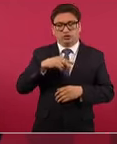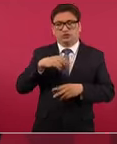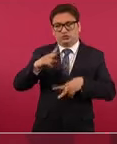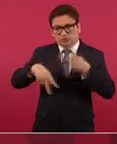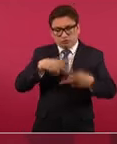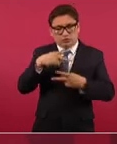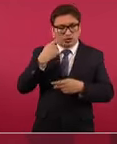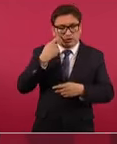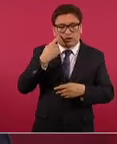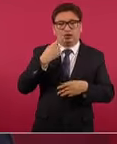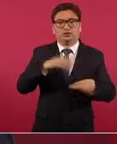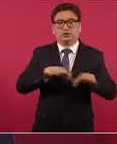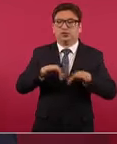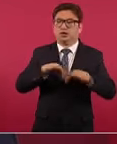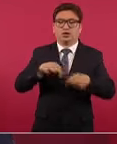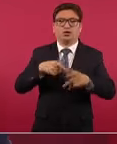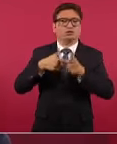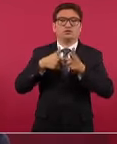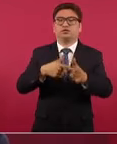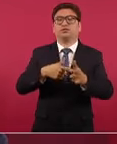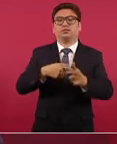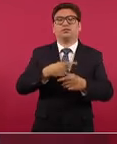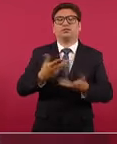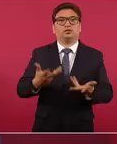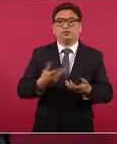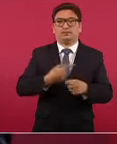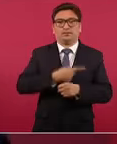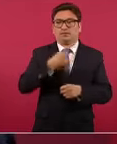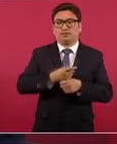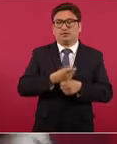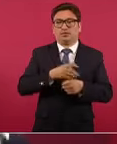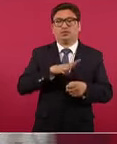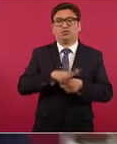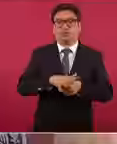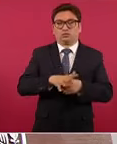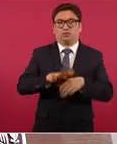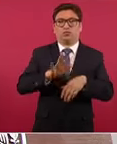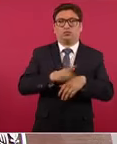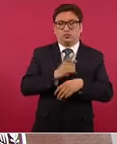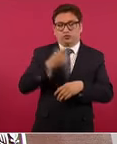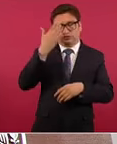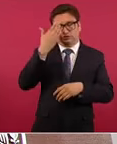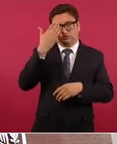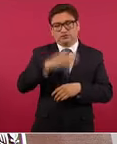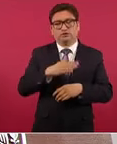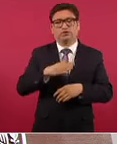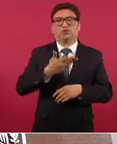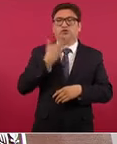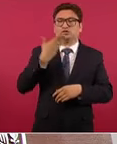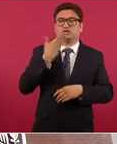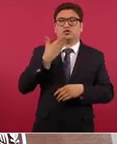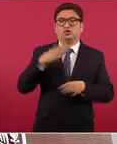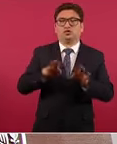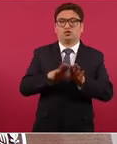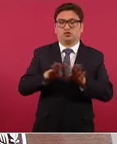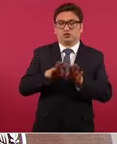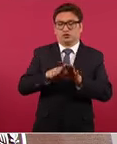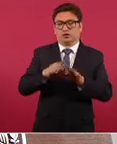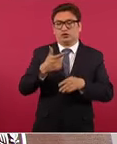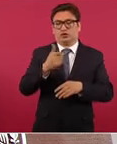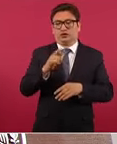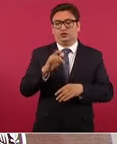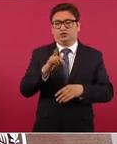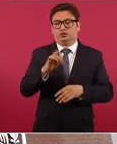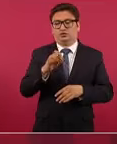trabajando y no hemos parado fue primero como era parte de todo este polígono donde estaba el galgódromo la